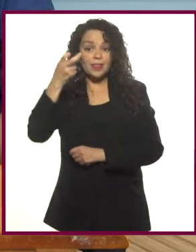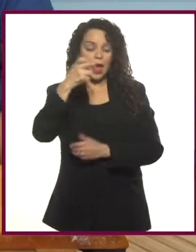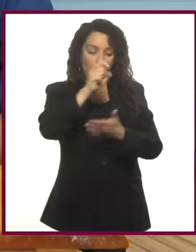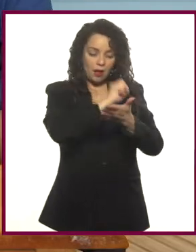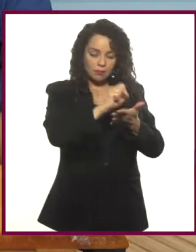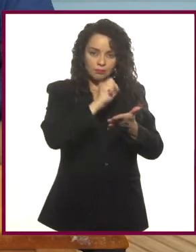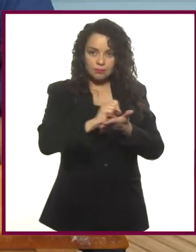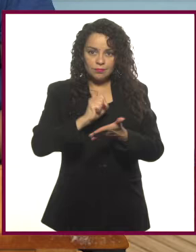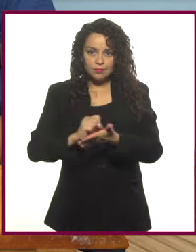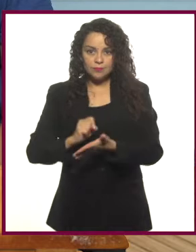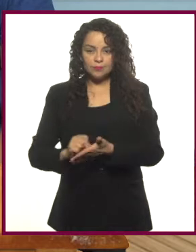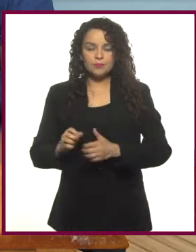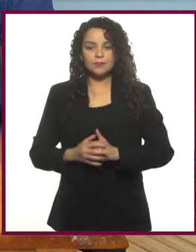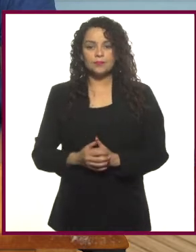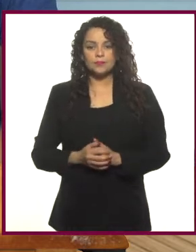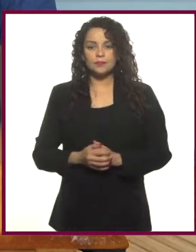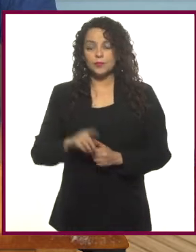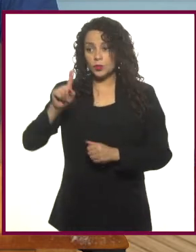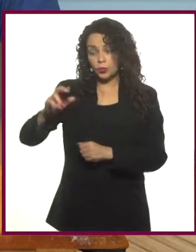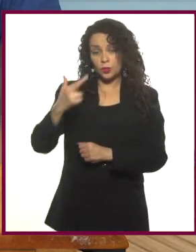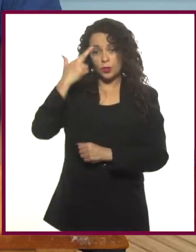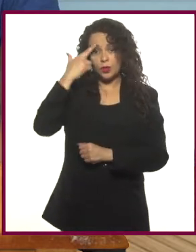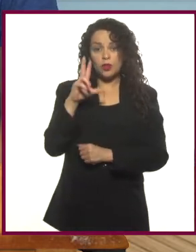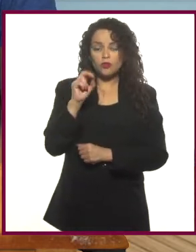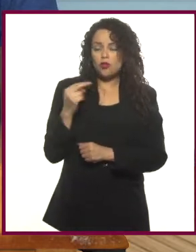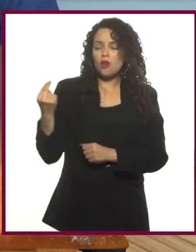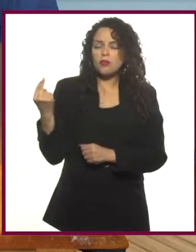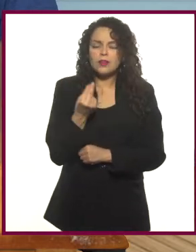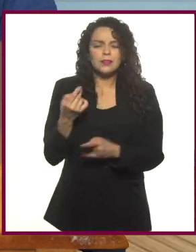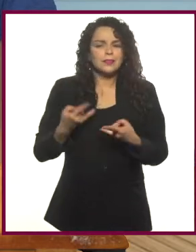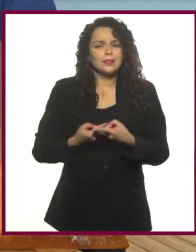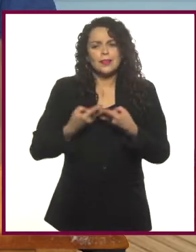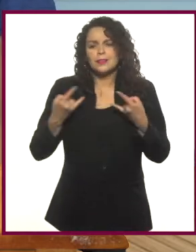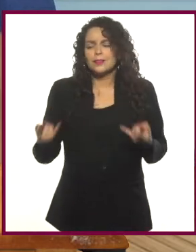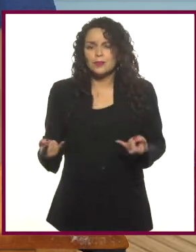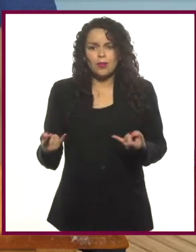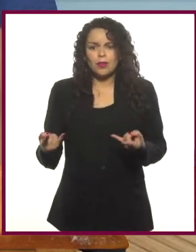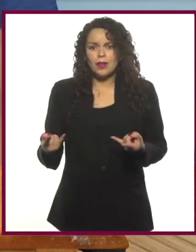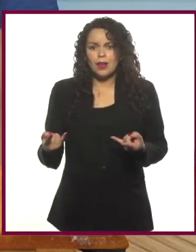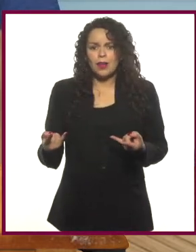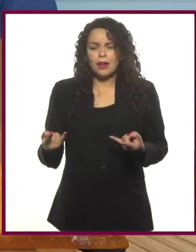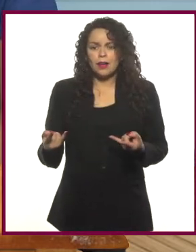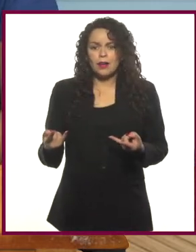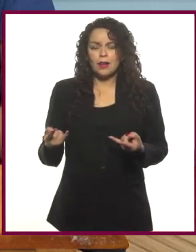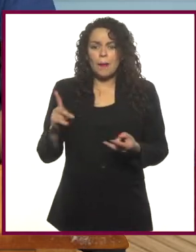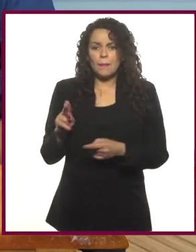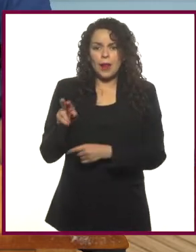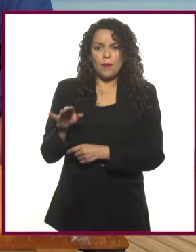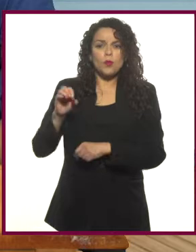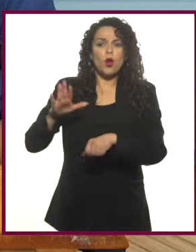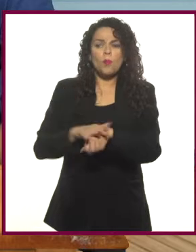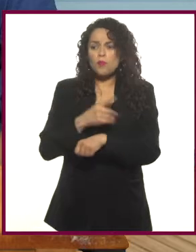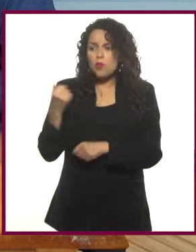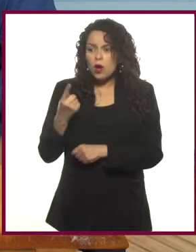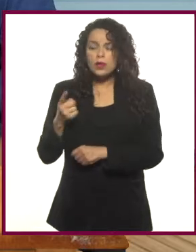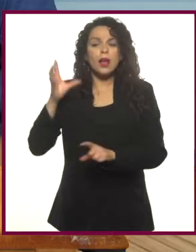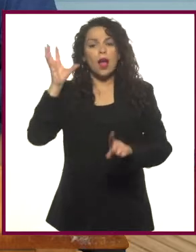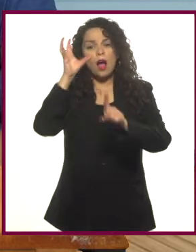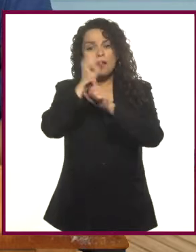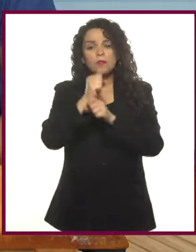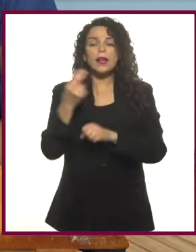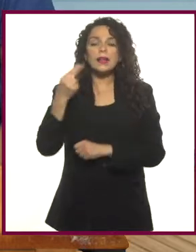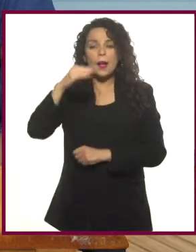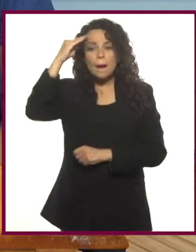las ideas que resulten de esta especulación. Recuerda que no tienes que hacer una historia de premio, porque el principal objetivo con esto